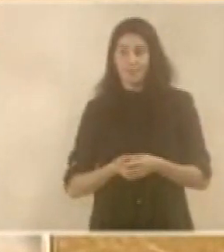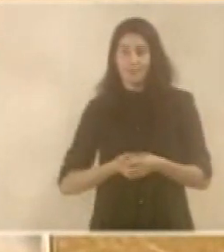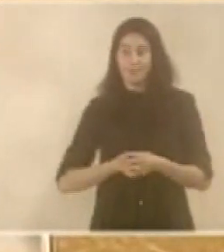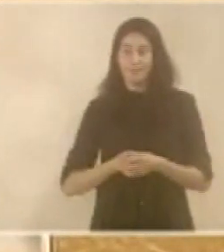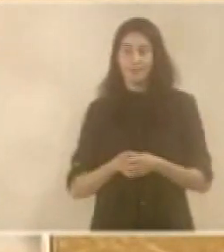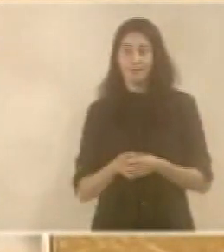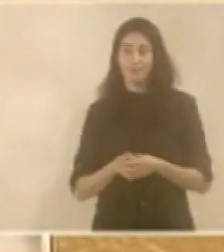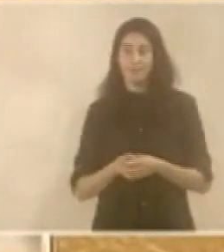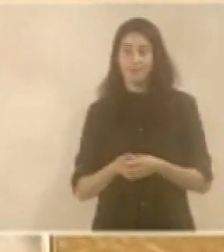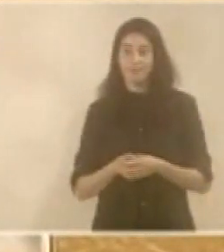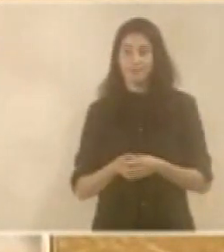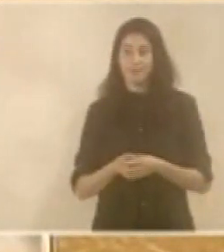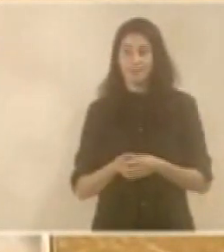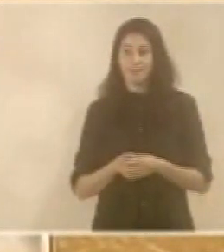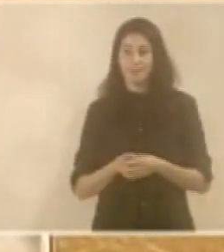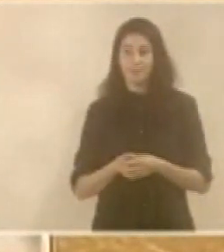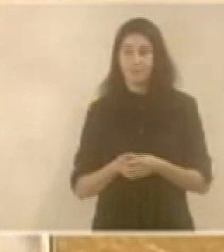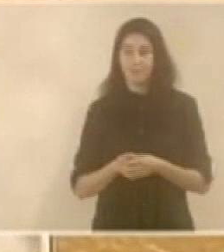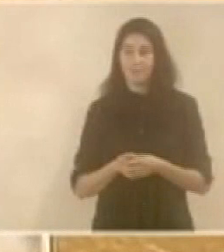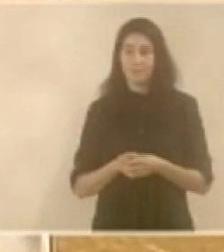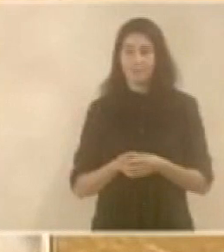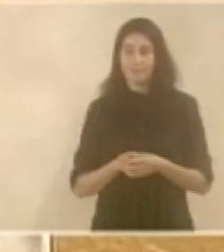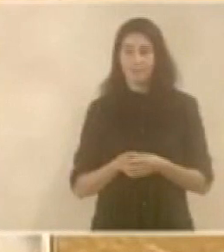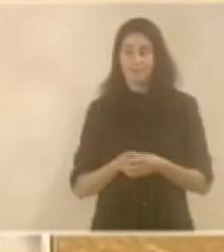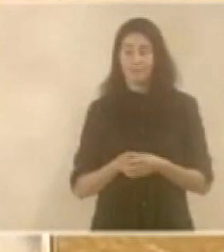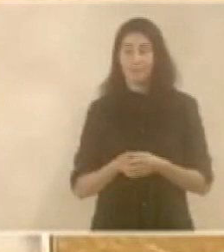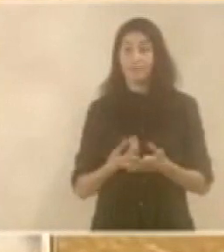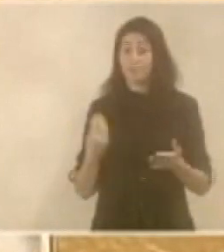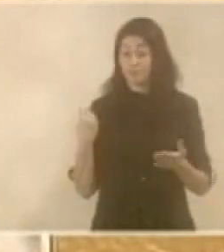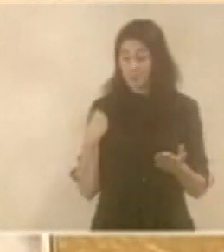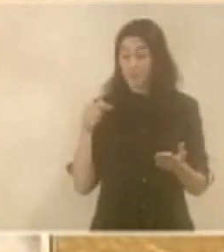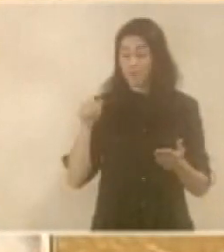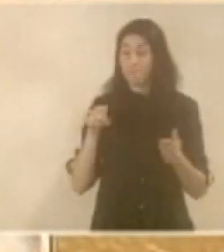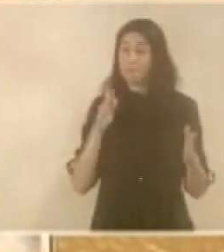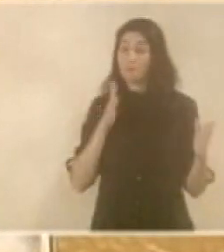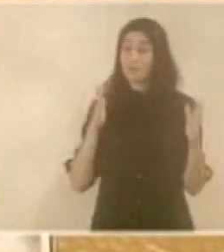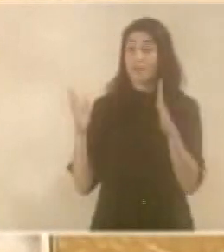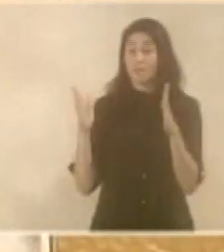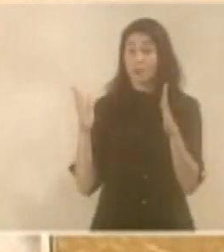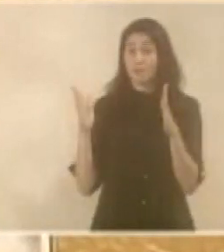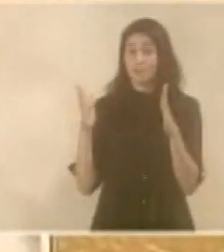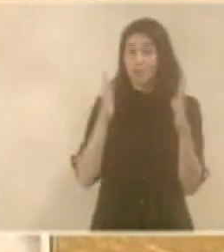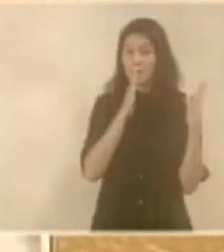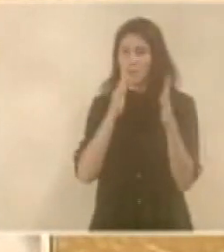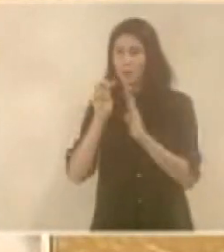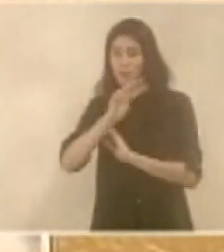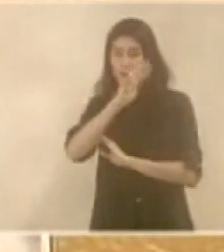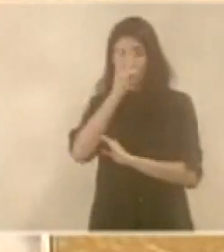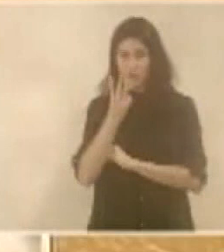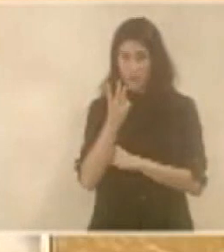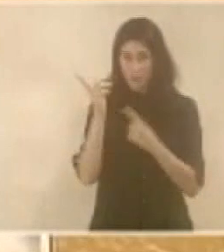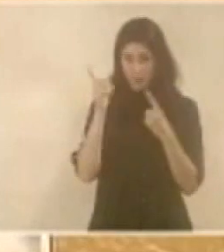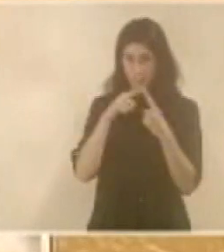criollos americanos, se produjeron tres periodos muy, muy definidos, muy significativos: sexenio absolutista, trienio liberal y